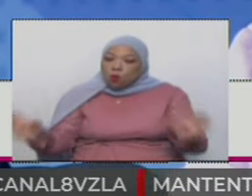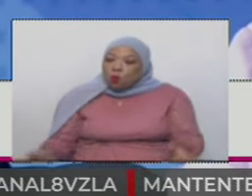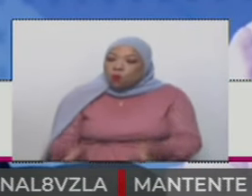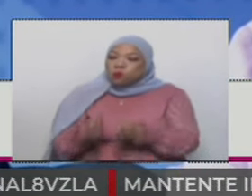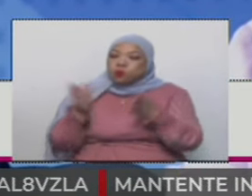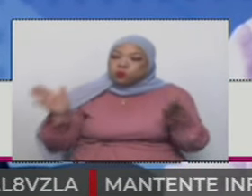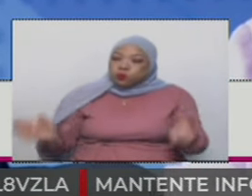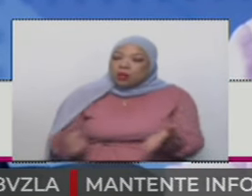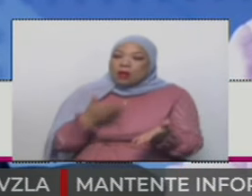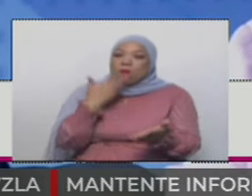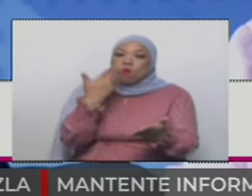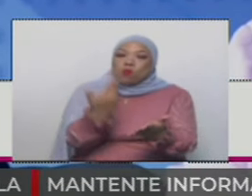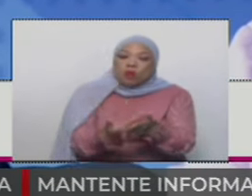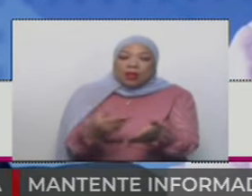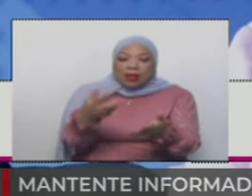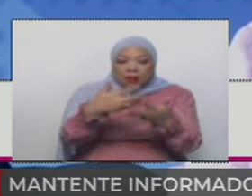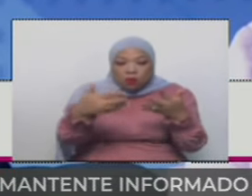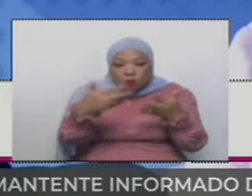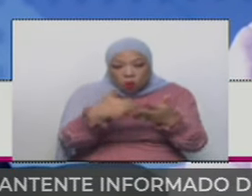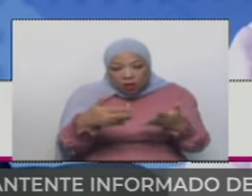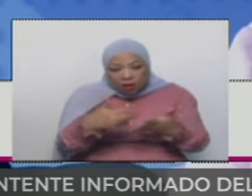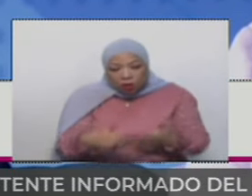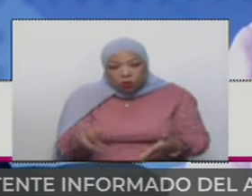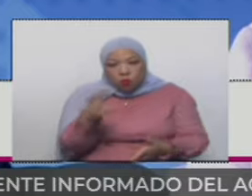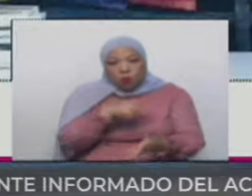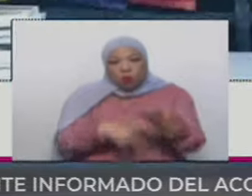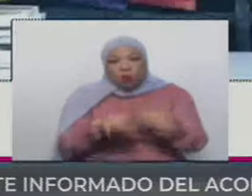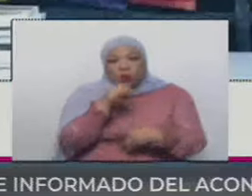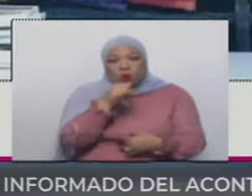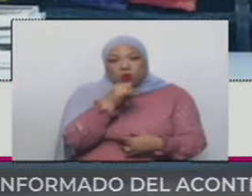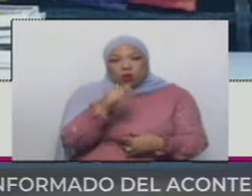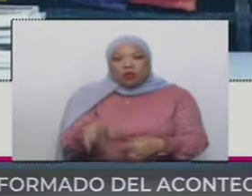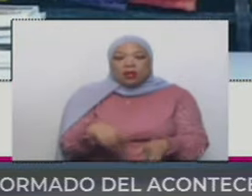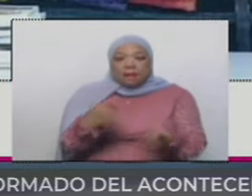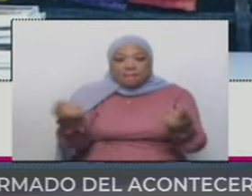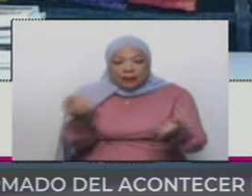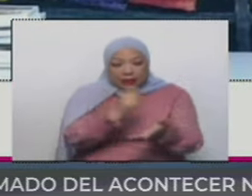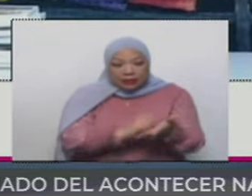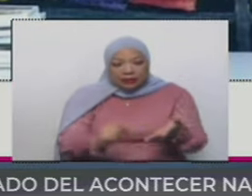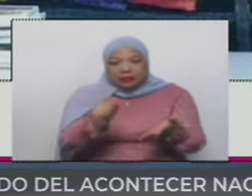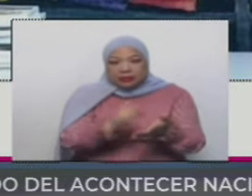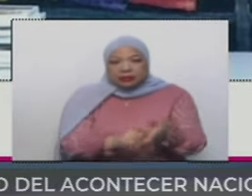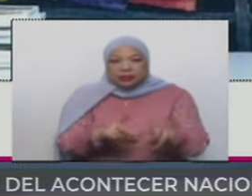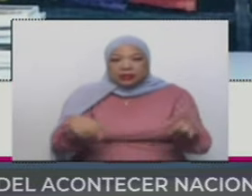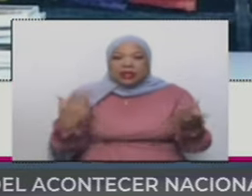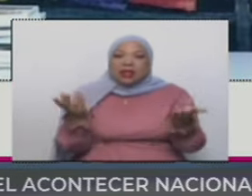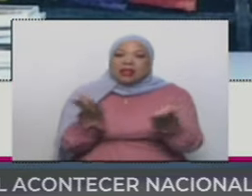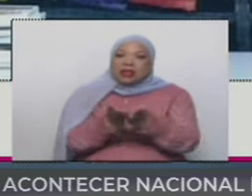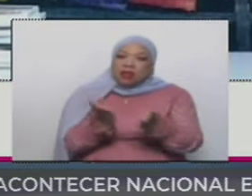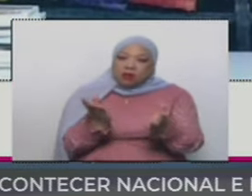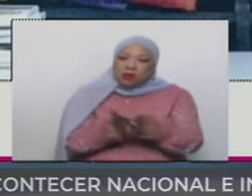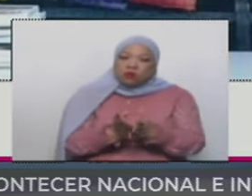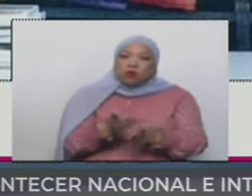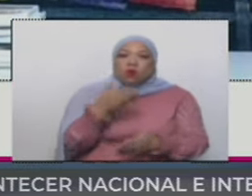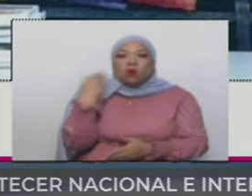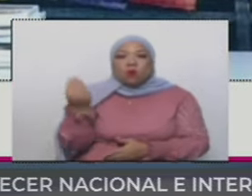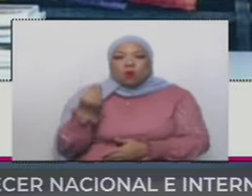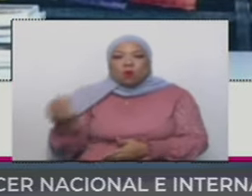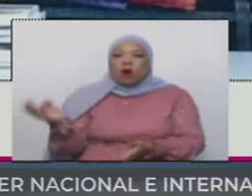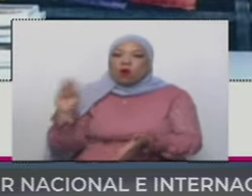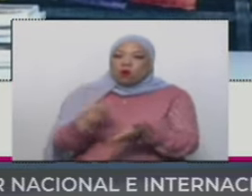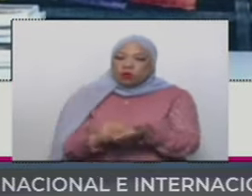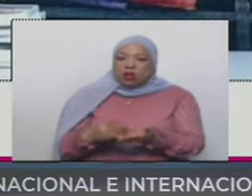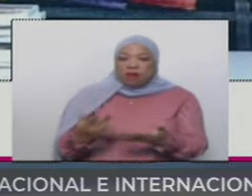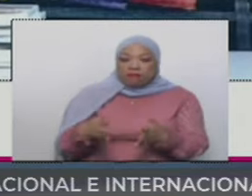plan de lectura de prensa escrita y libros en la escuela, que los muchachos vuelvan al